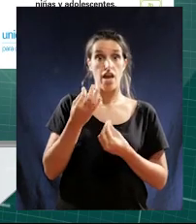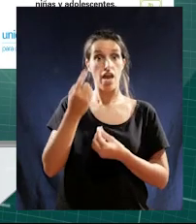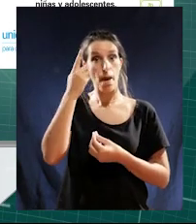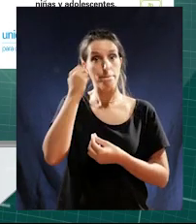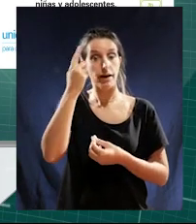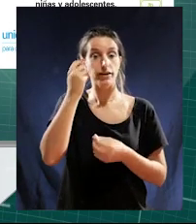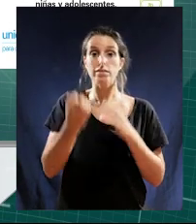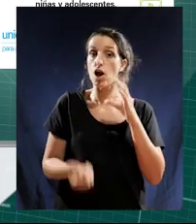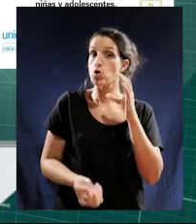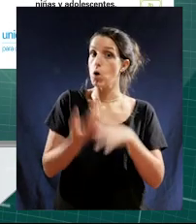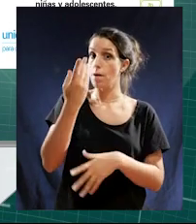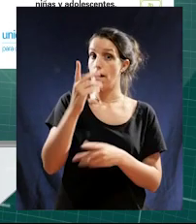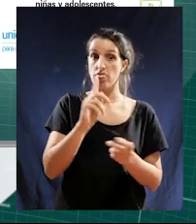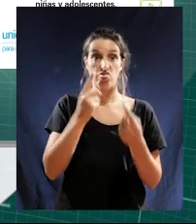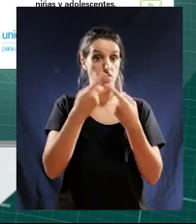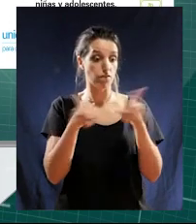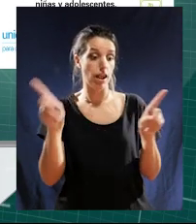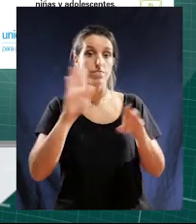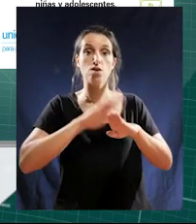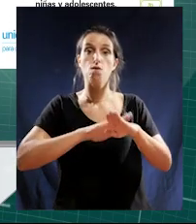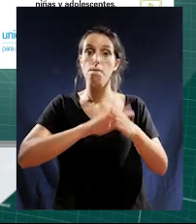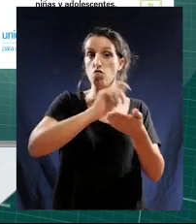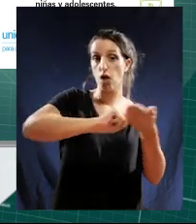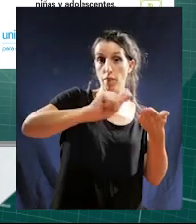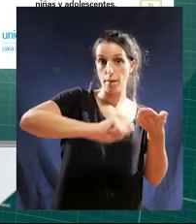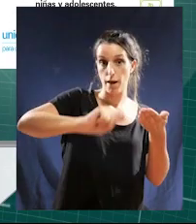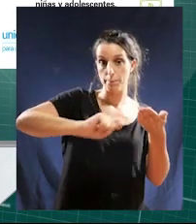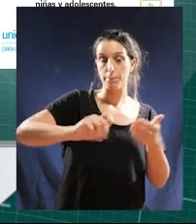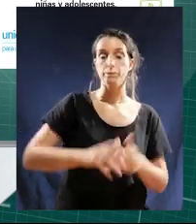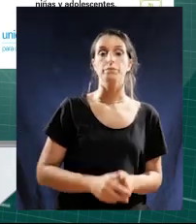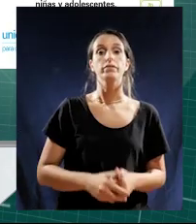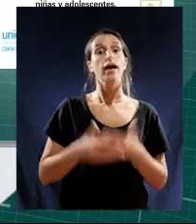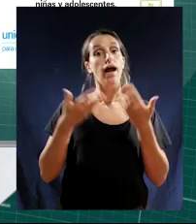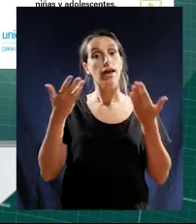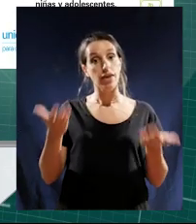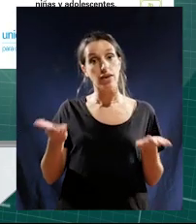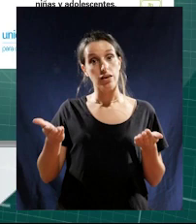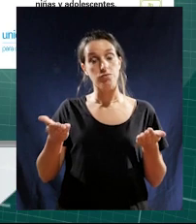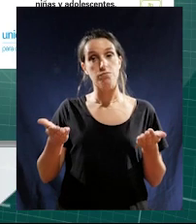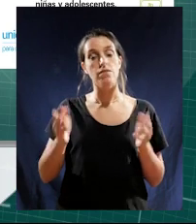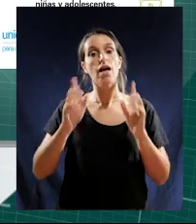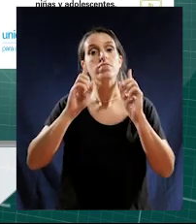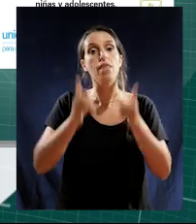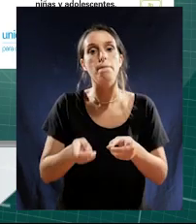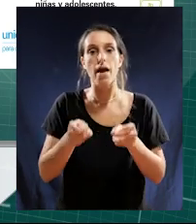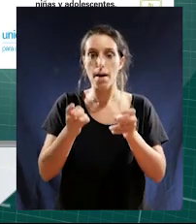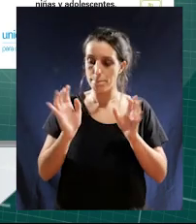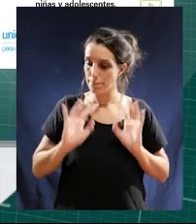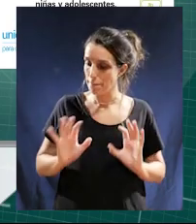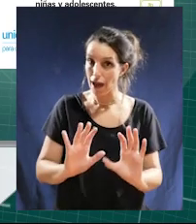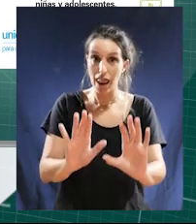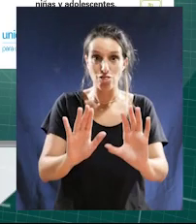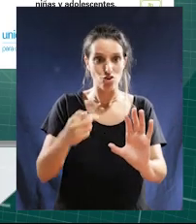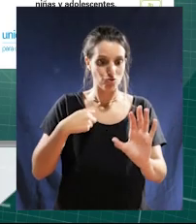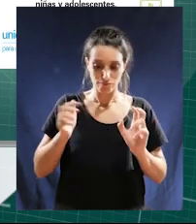realmente viviendo una experiencia distinta.